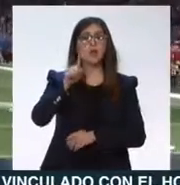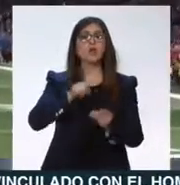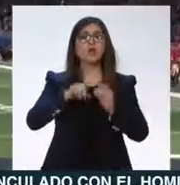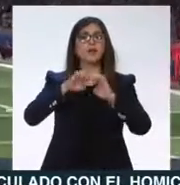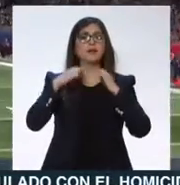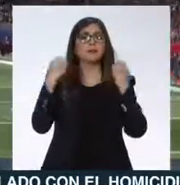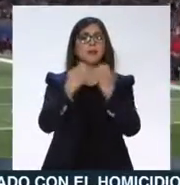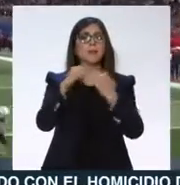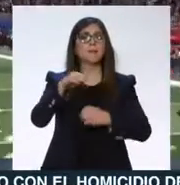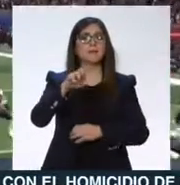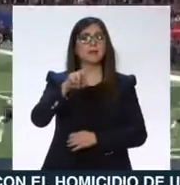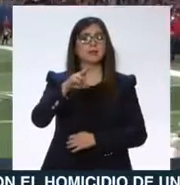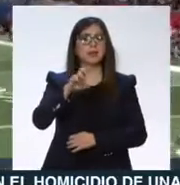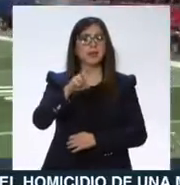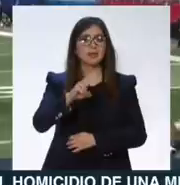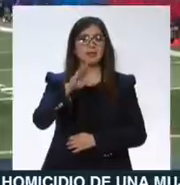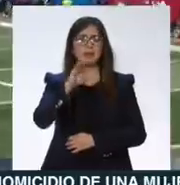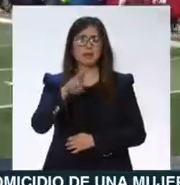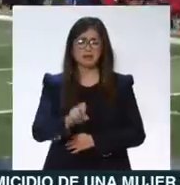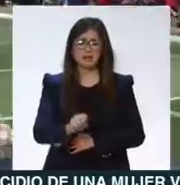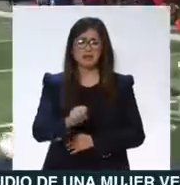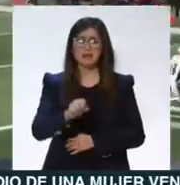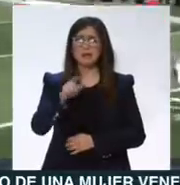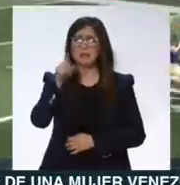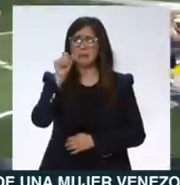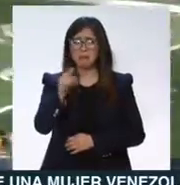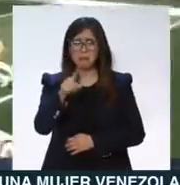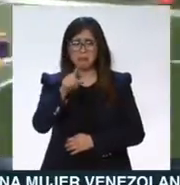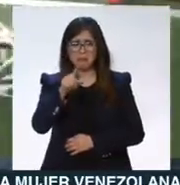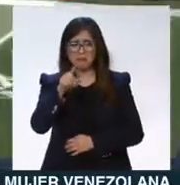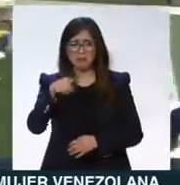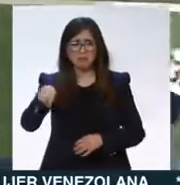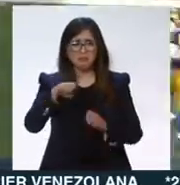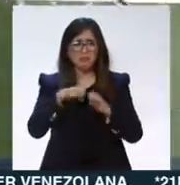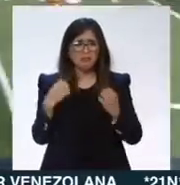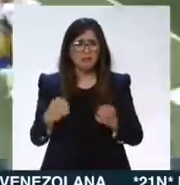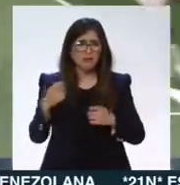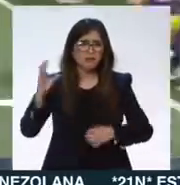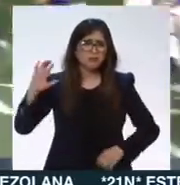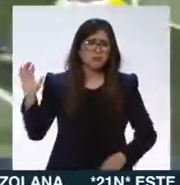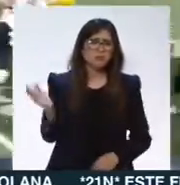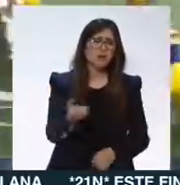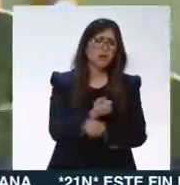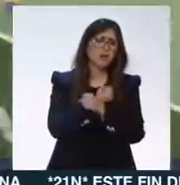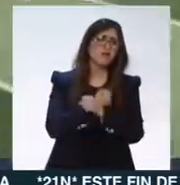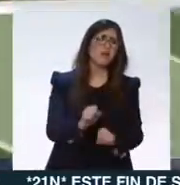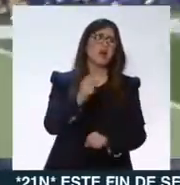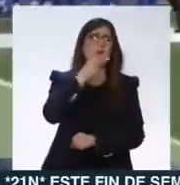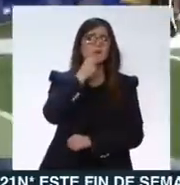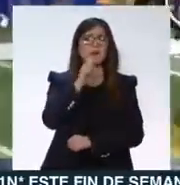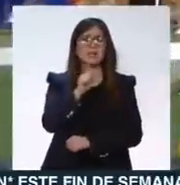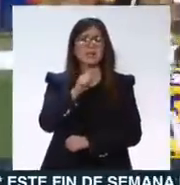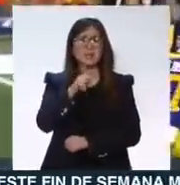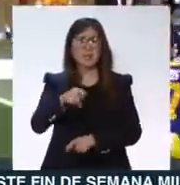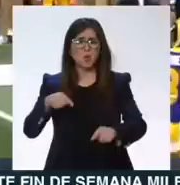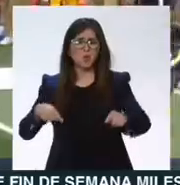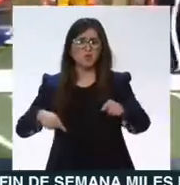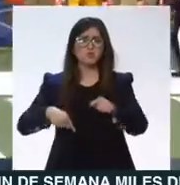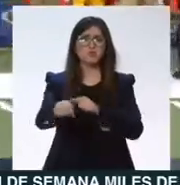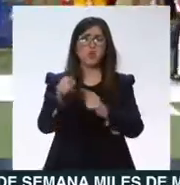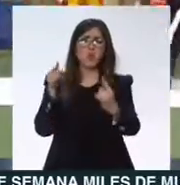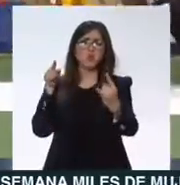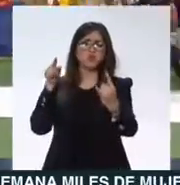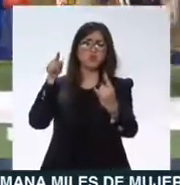De entrada, aburrido. El medio tiempo, solo 3 puntos de Steven Gostkowski, patada de gol de